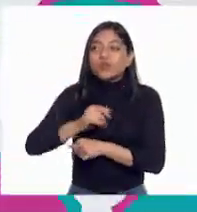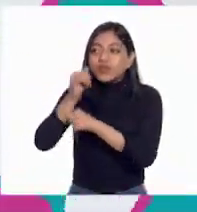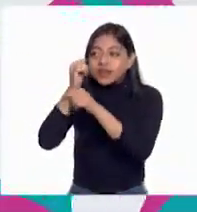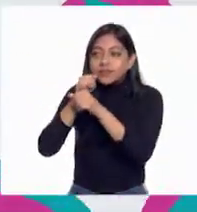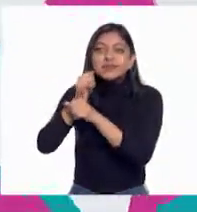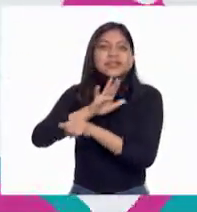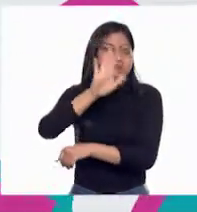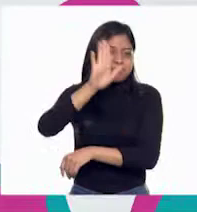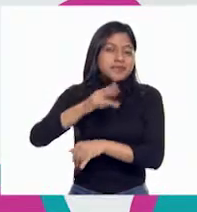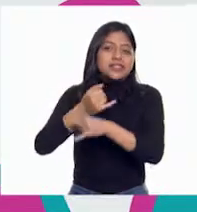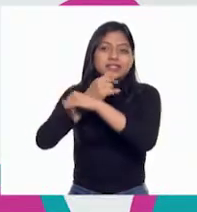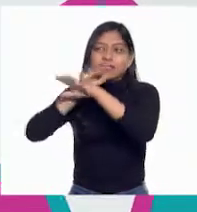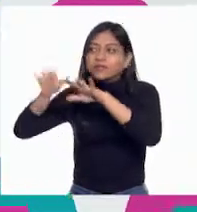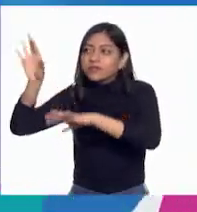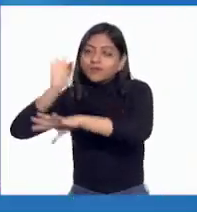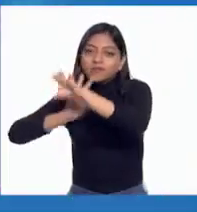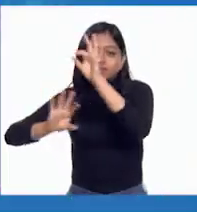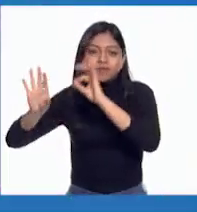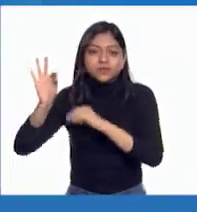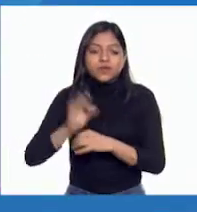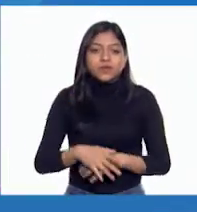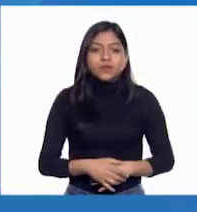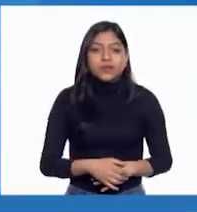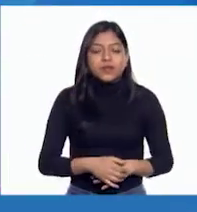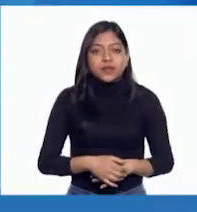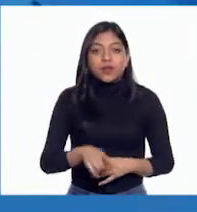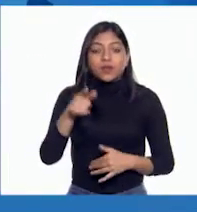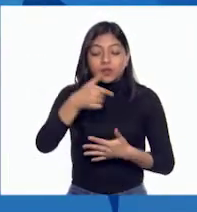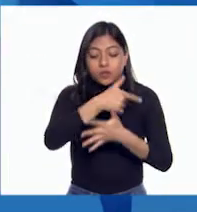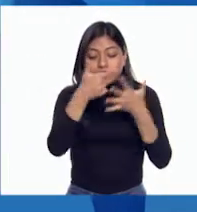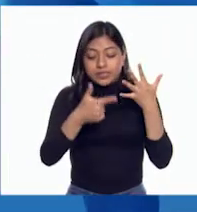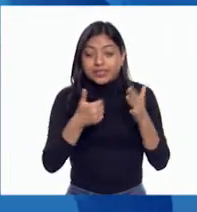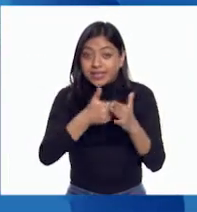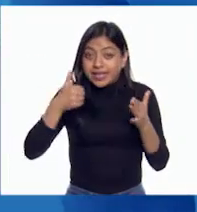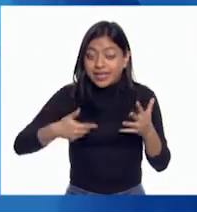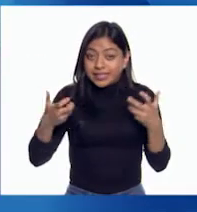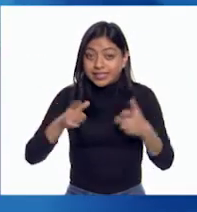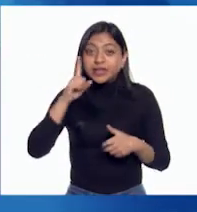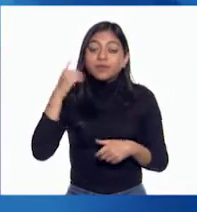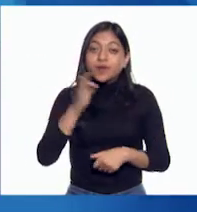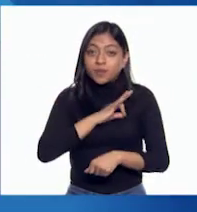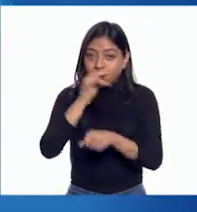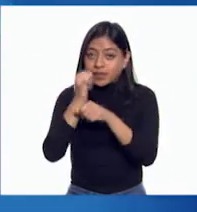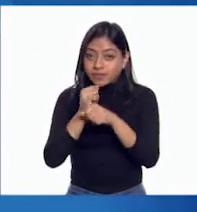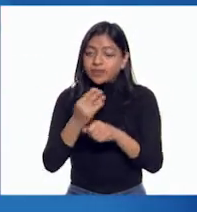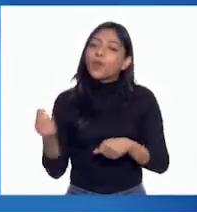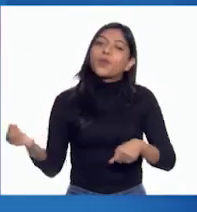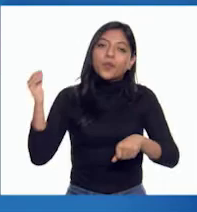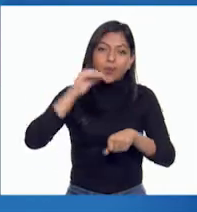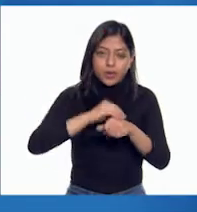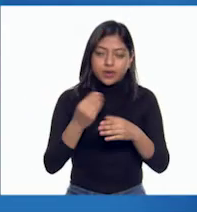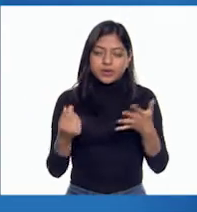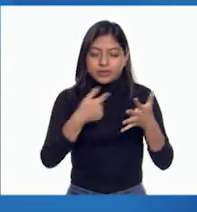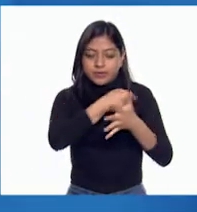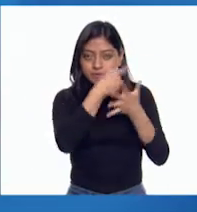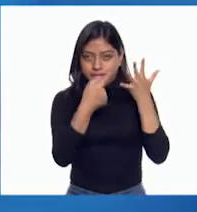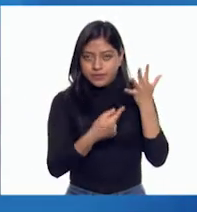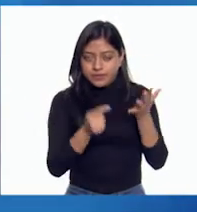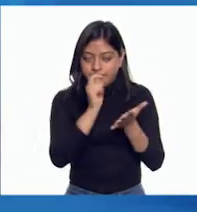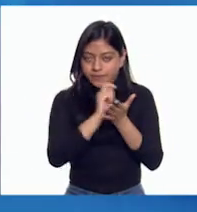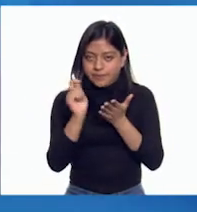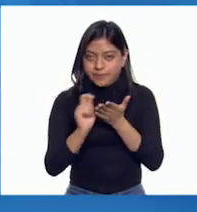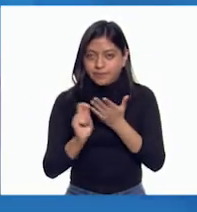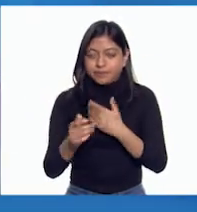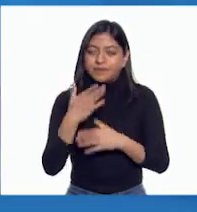información. Podemos agregarla a las acciones que vimos hace rato. ¡Cierto! Muy